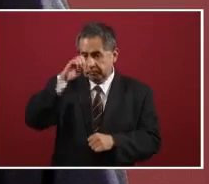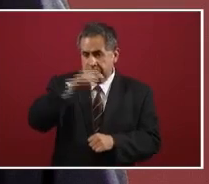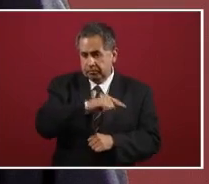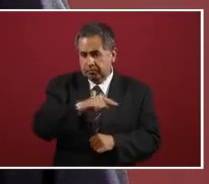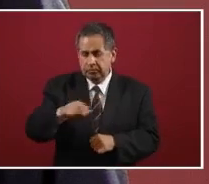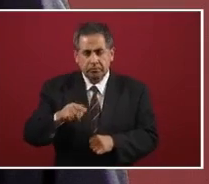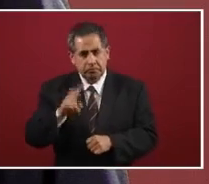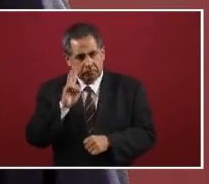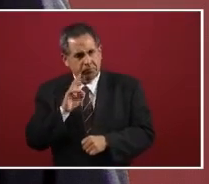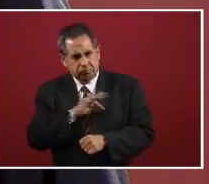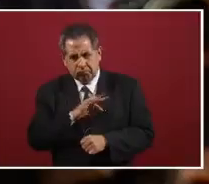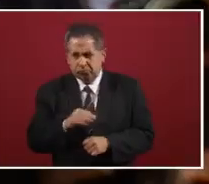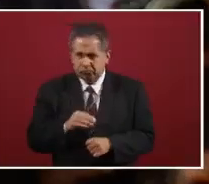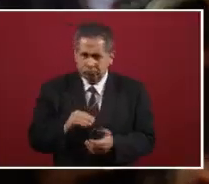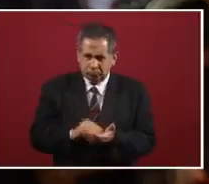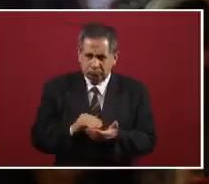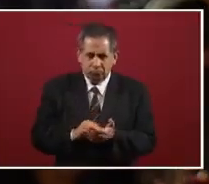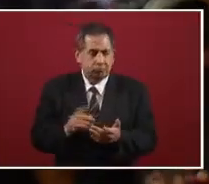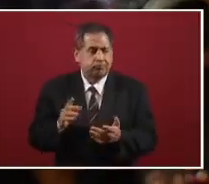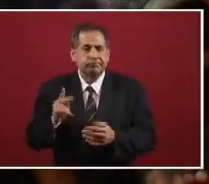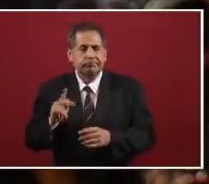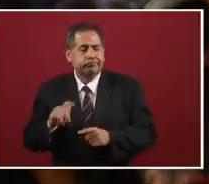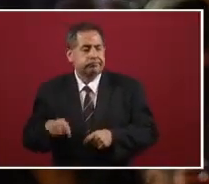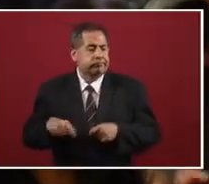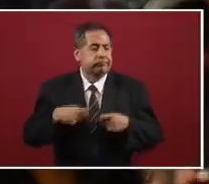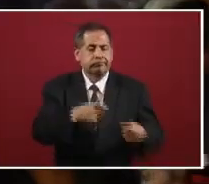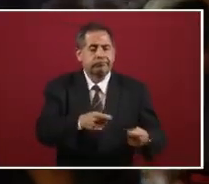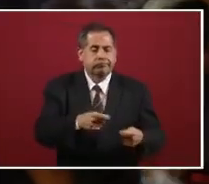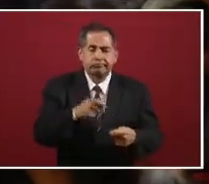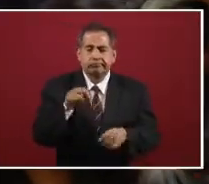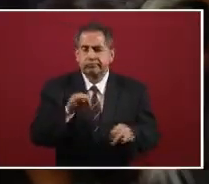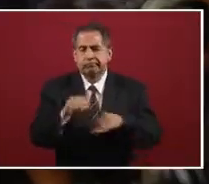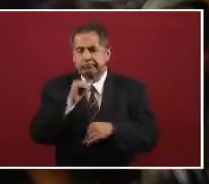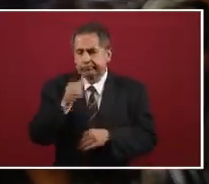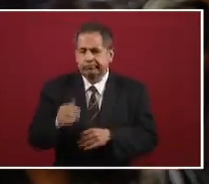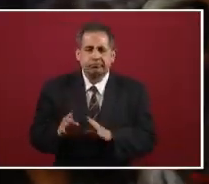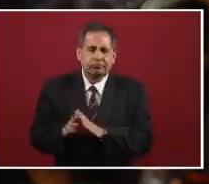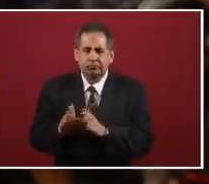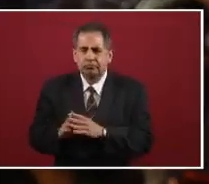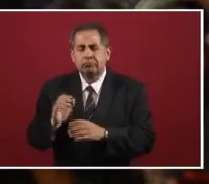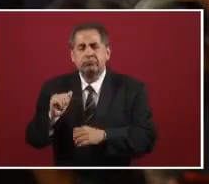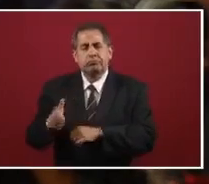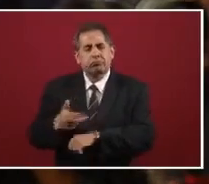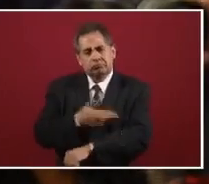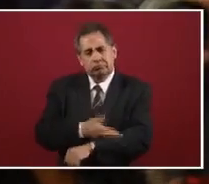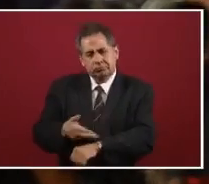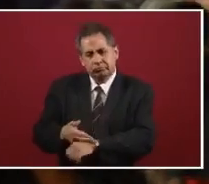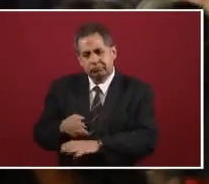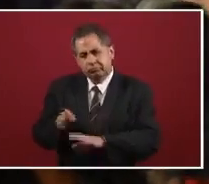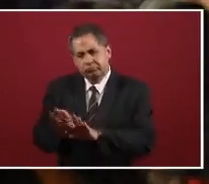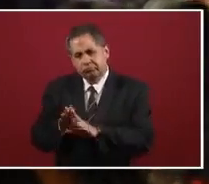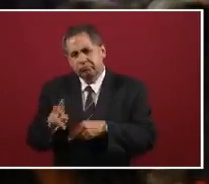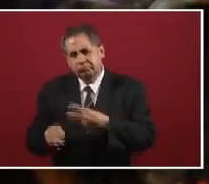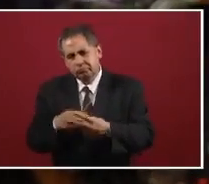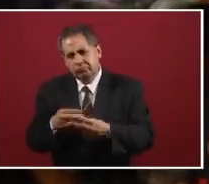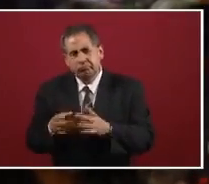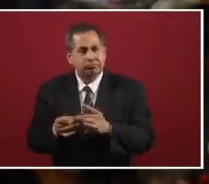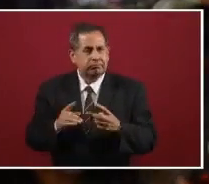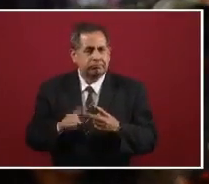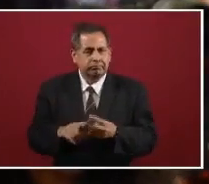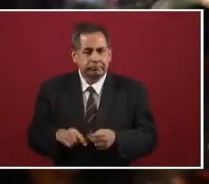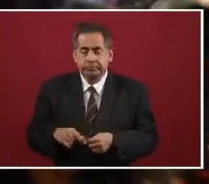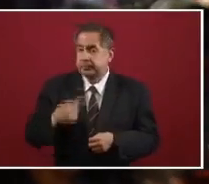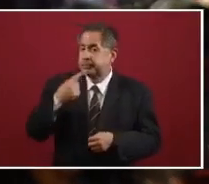que pueden, pero pues no les abren las puertas. ¿Cómo va? ¿Qué medidas está tomando? Las denuncias nos